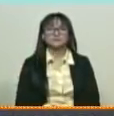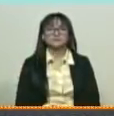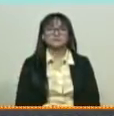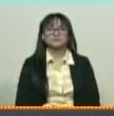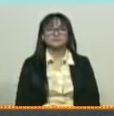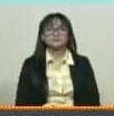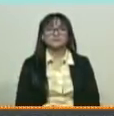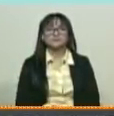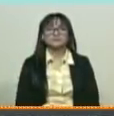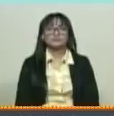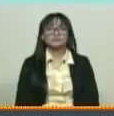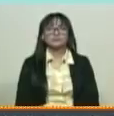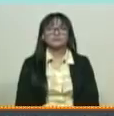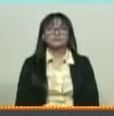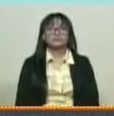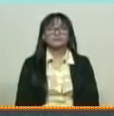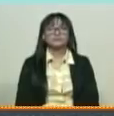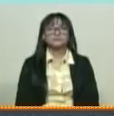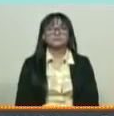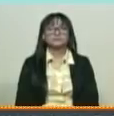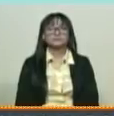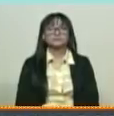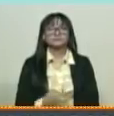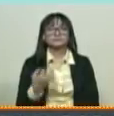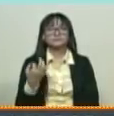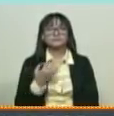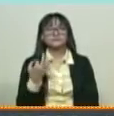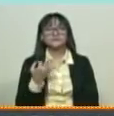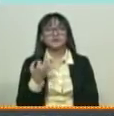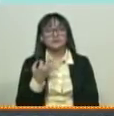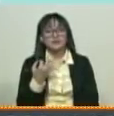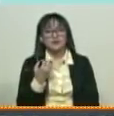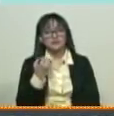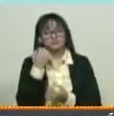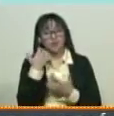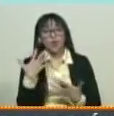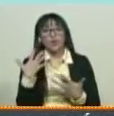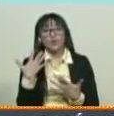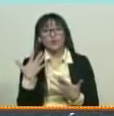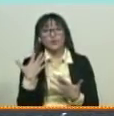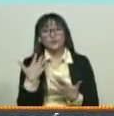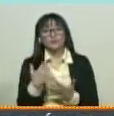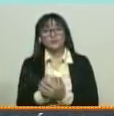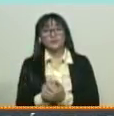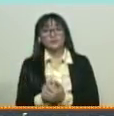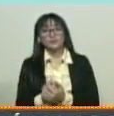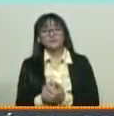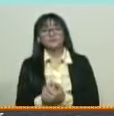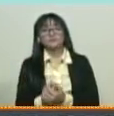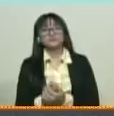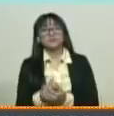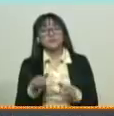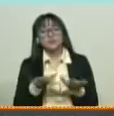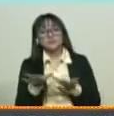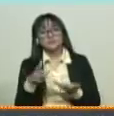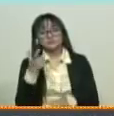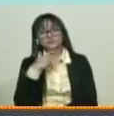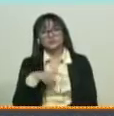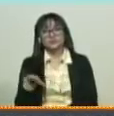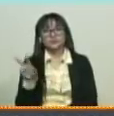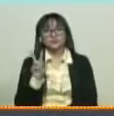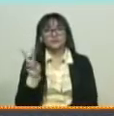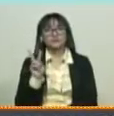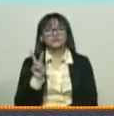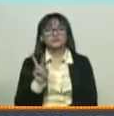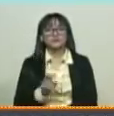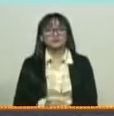Moro. Ha sido realmente una irrupción luminosa la que ha ocurrido con el movimiento Somos